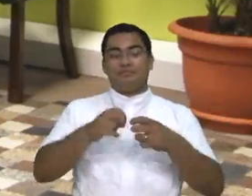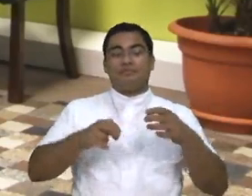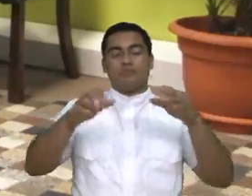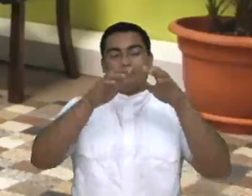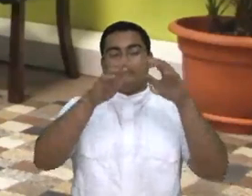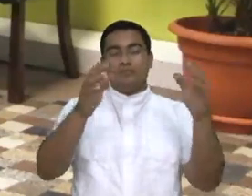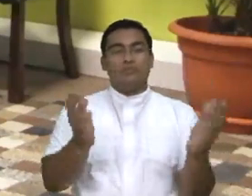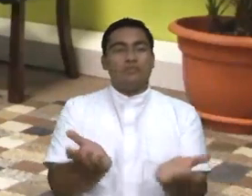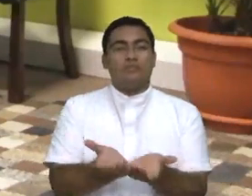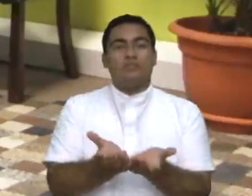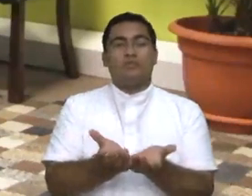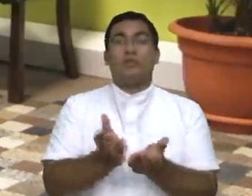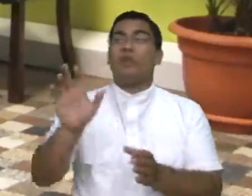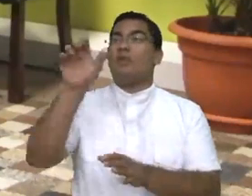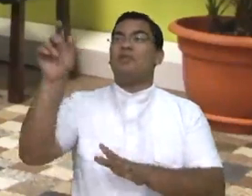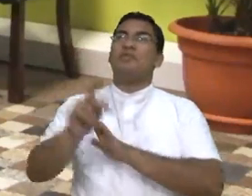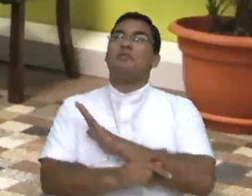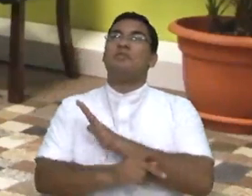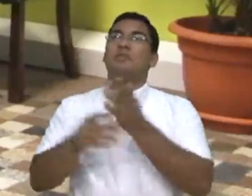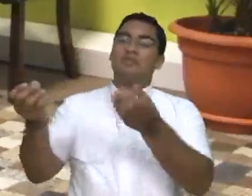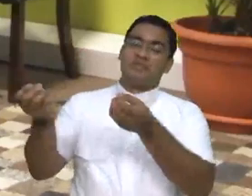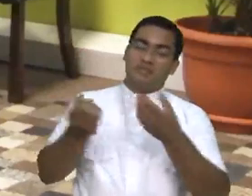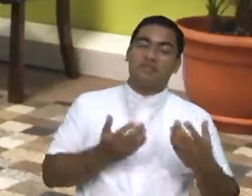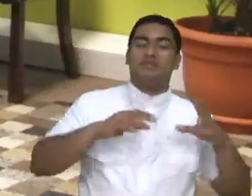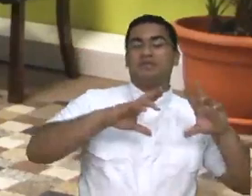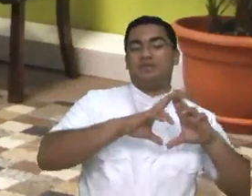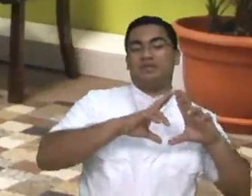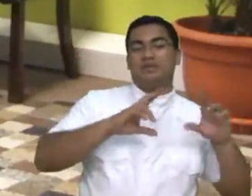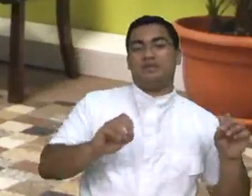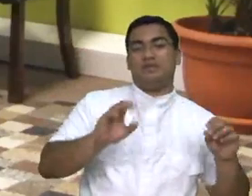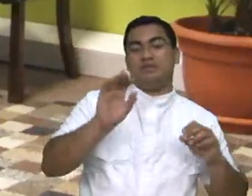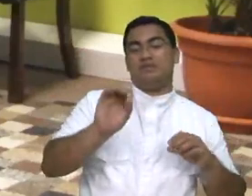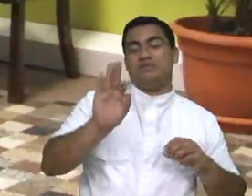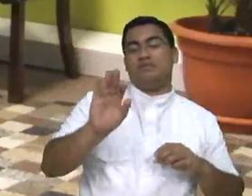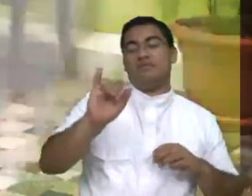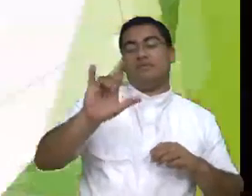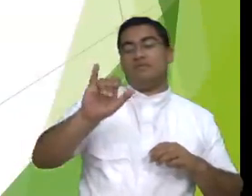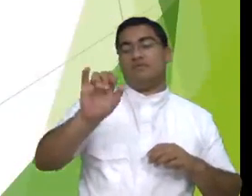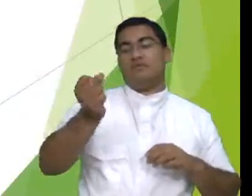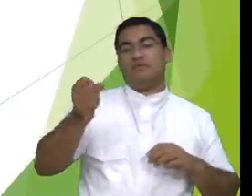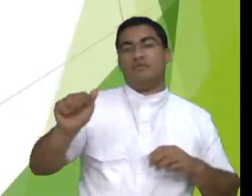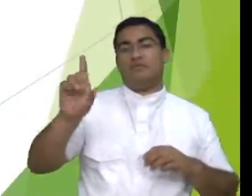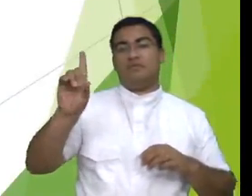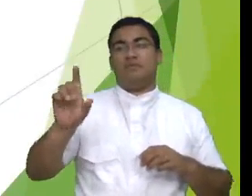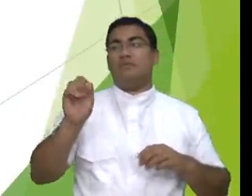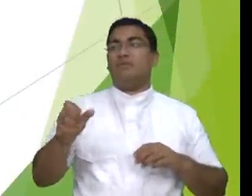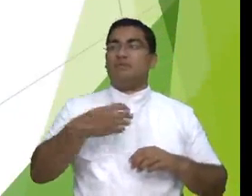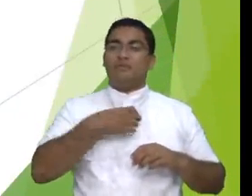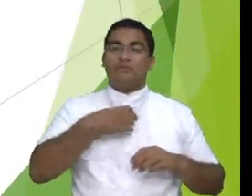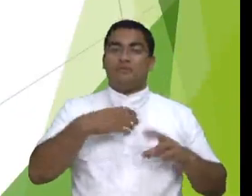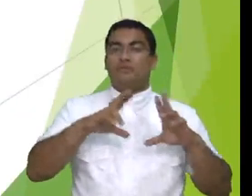importa. Sí, importa. Hay que traerlo de afuera, sí. Okay. El liofilizado, ¿verdad? Okay. Pero nosotros podemos, la producción nuestra